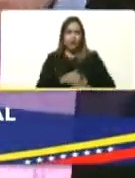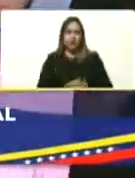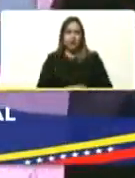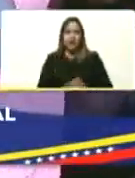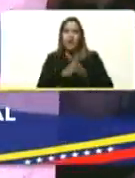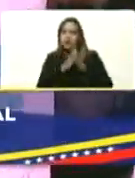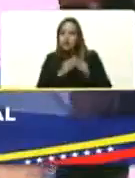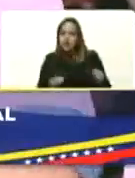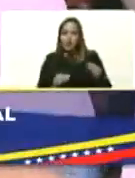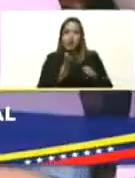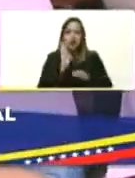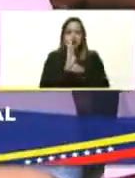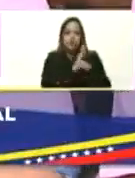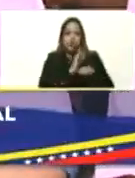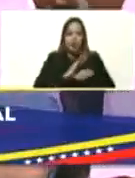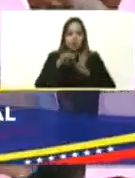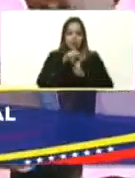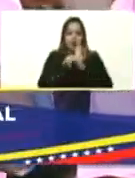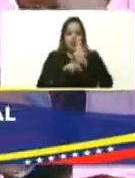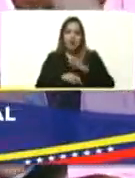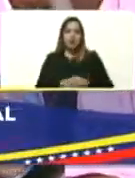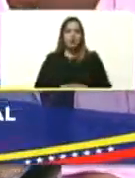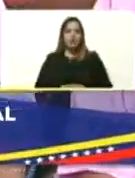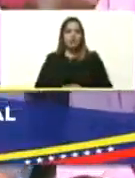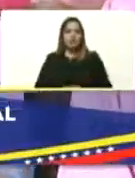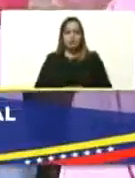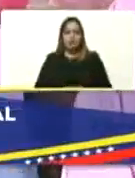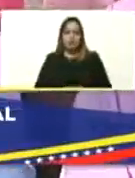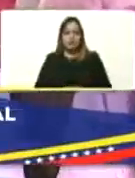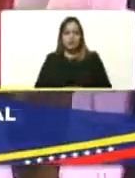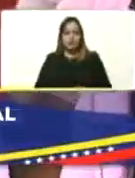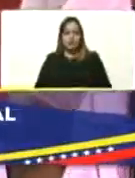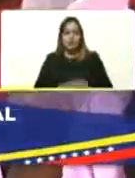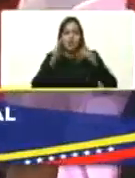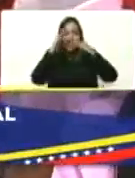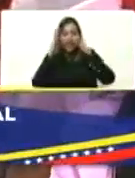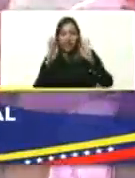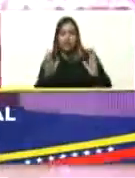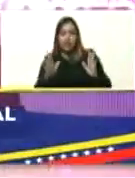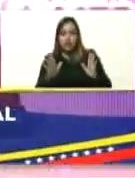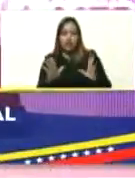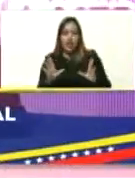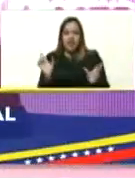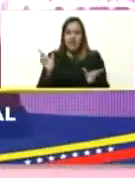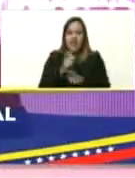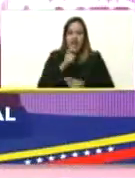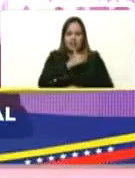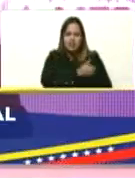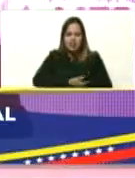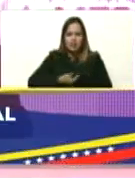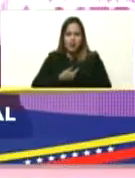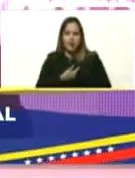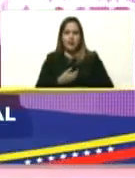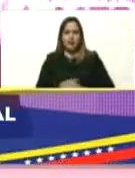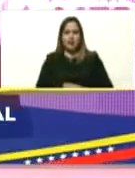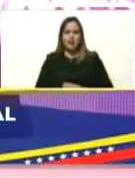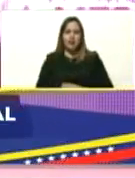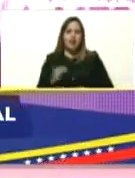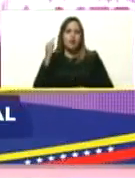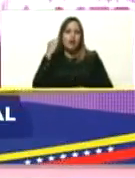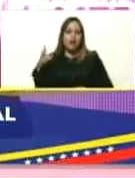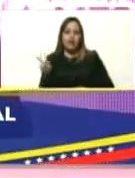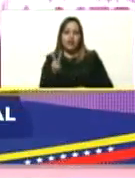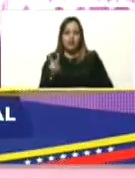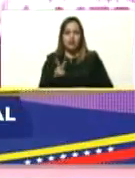todas las medidas preventivas y de atención del cáncer de mama en la mujer